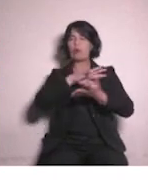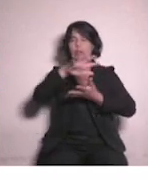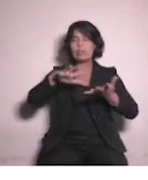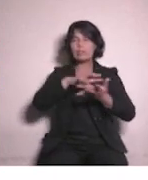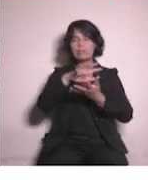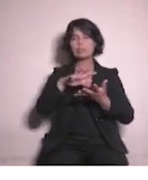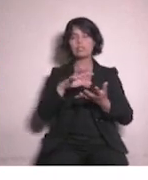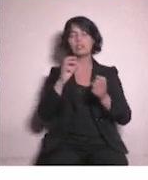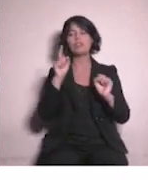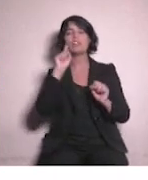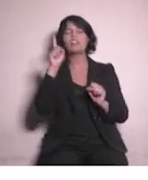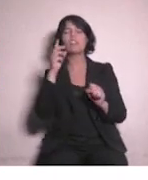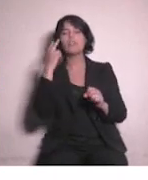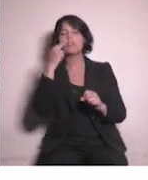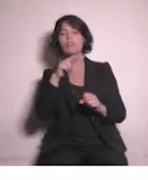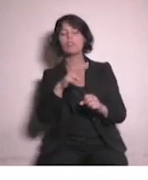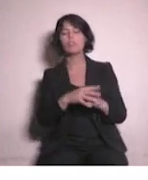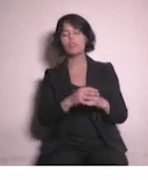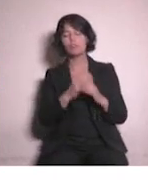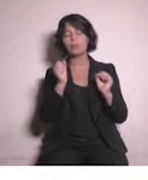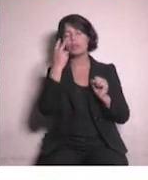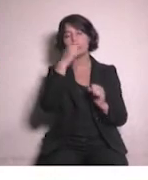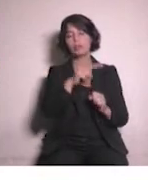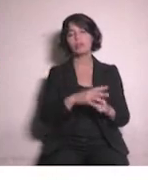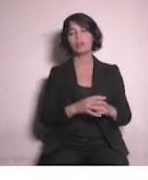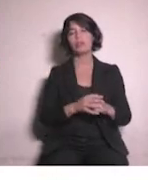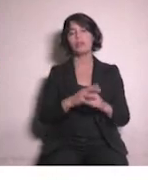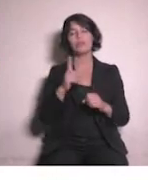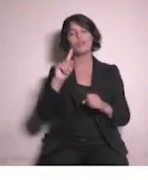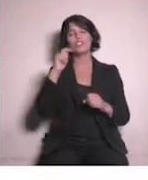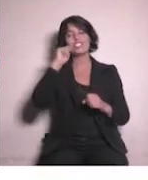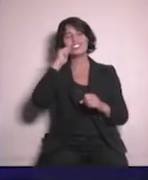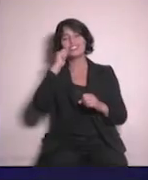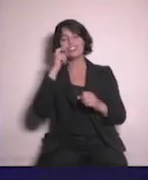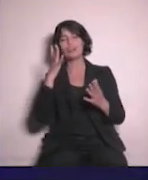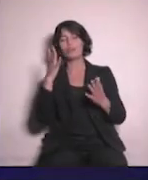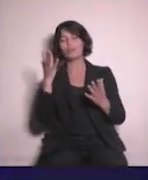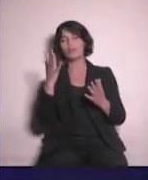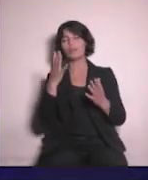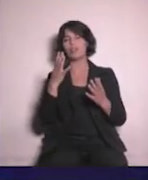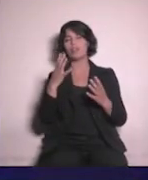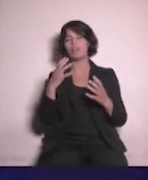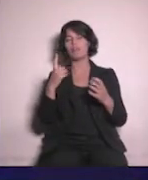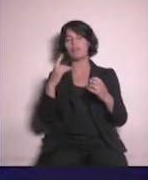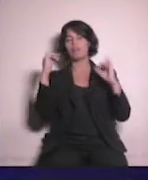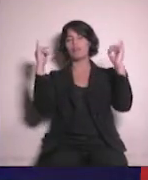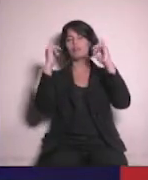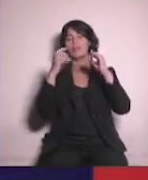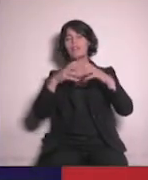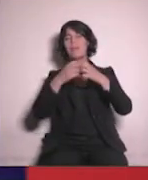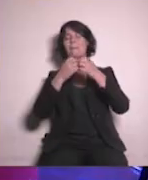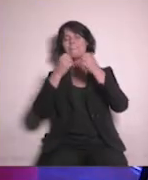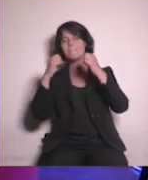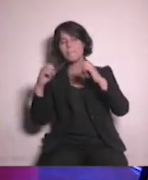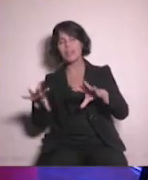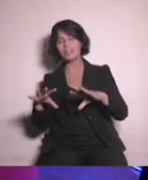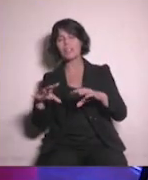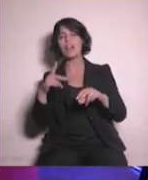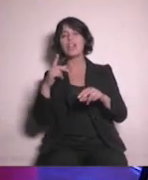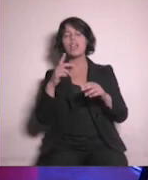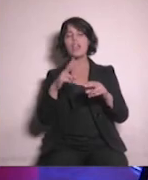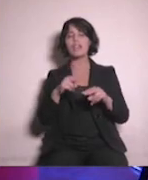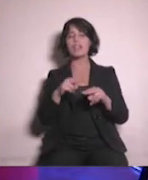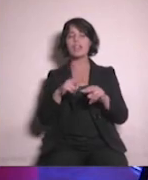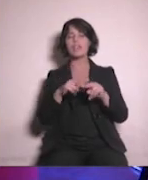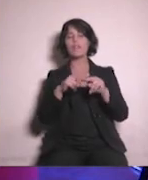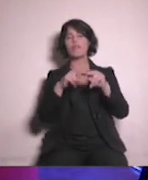haber, pero eso no signifique un impacto y una merma significativa en los ahorros de